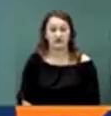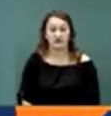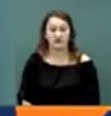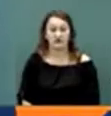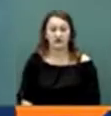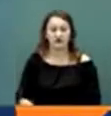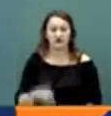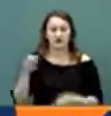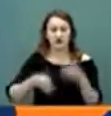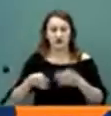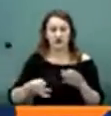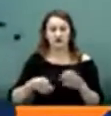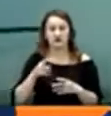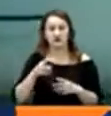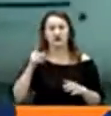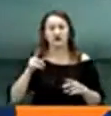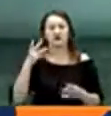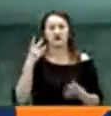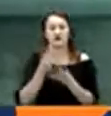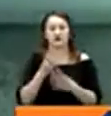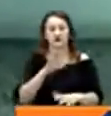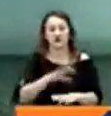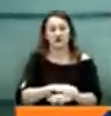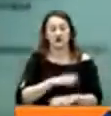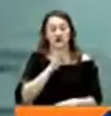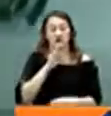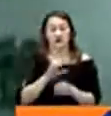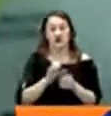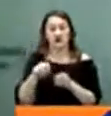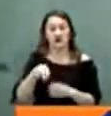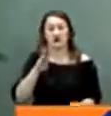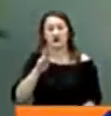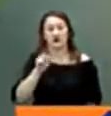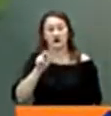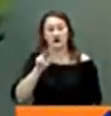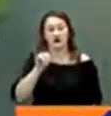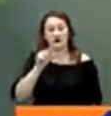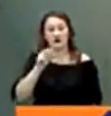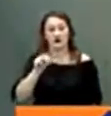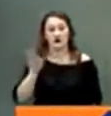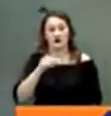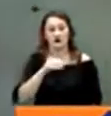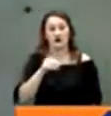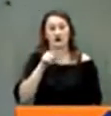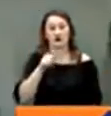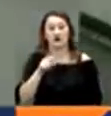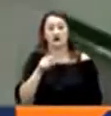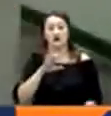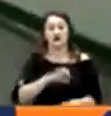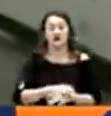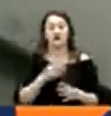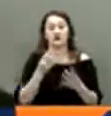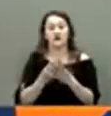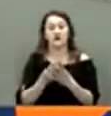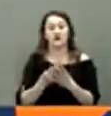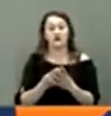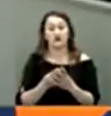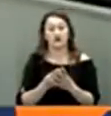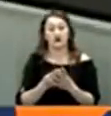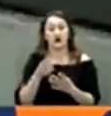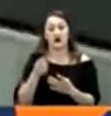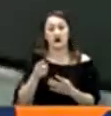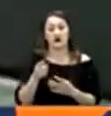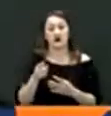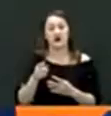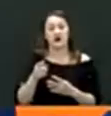Bogotá impone medida de aseguramiento al ciudadano Brian Stick Durán Ordóñez y medida de aseguramiento que corresponde a privación